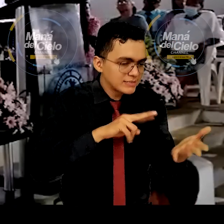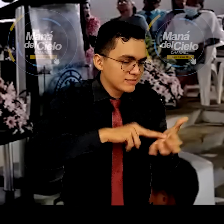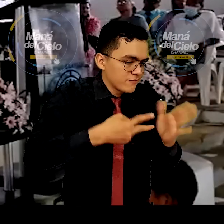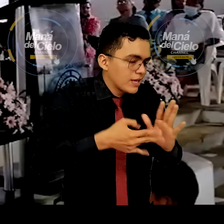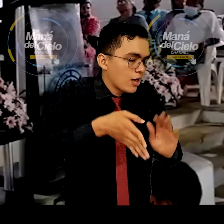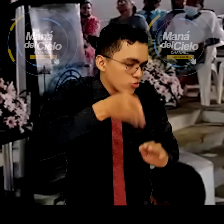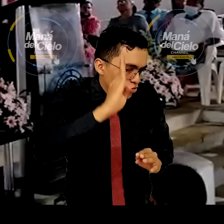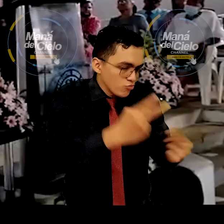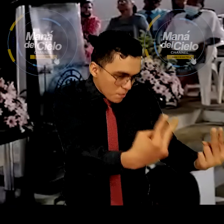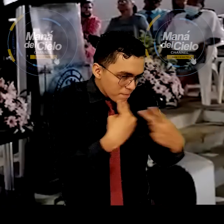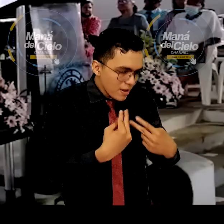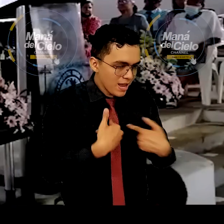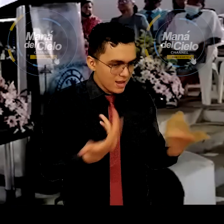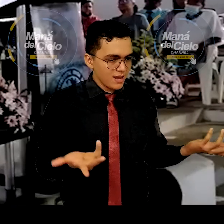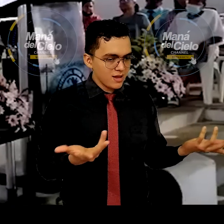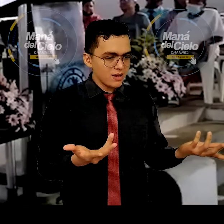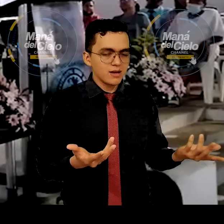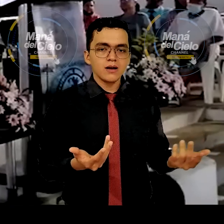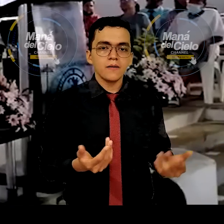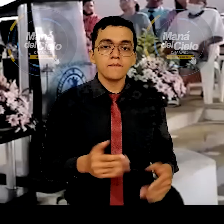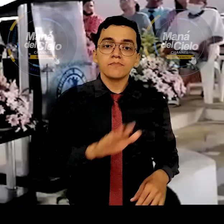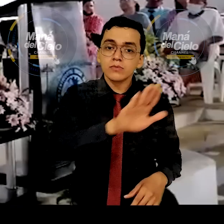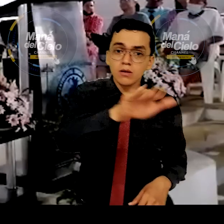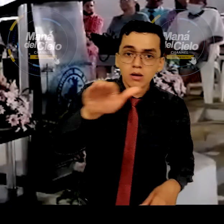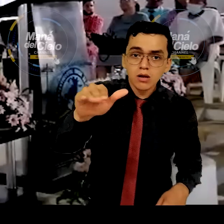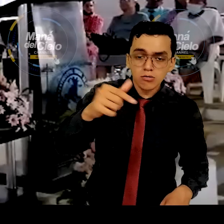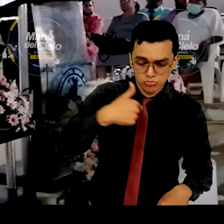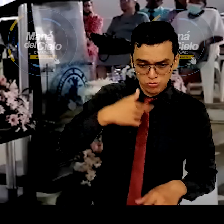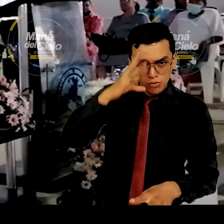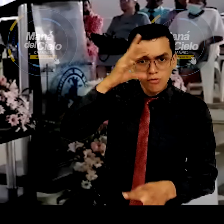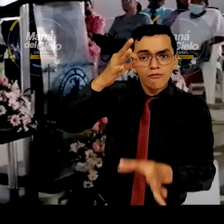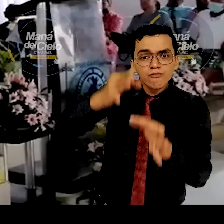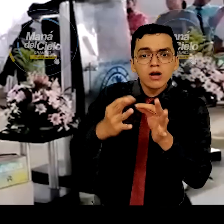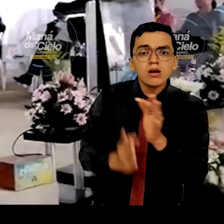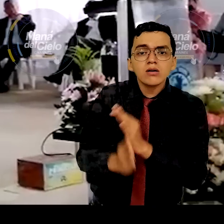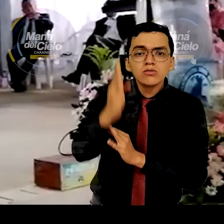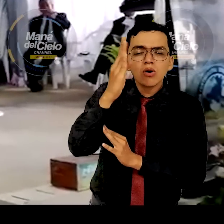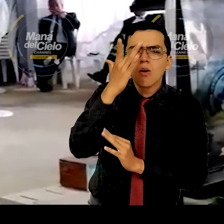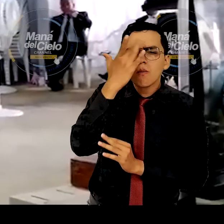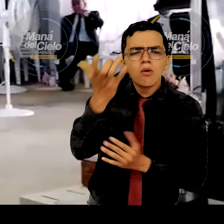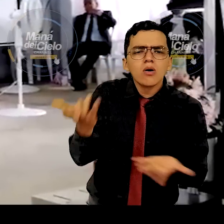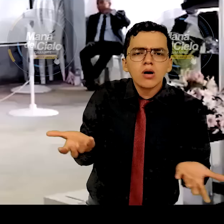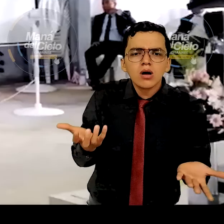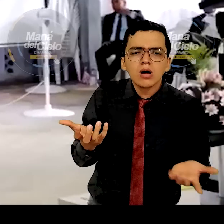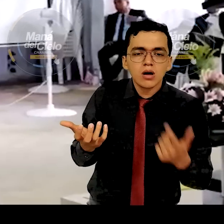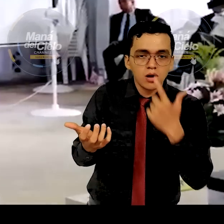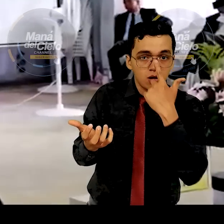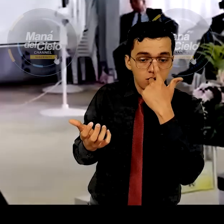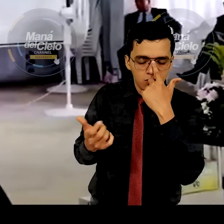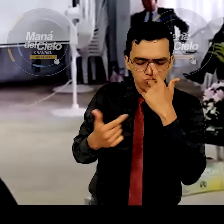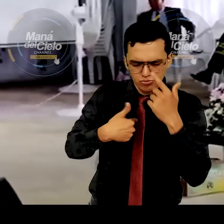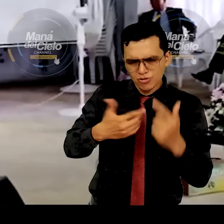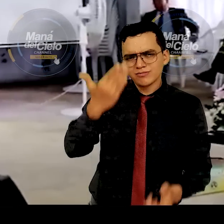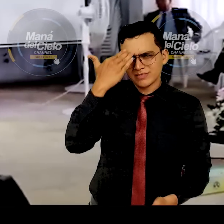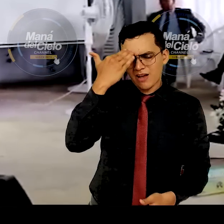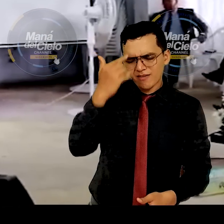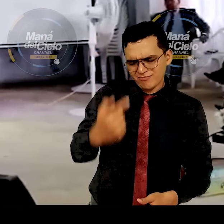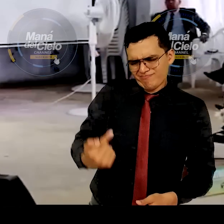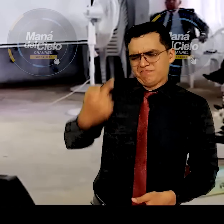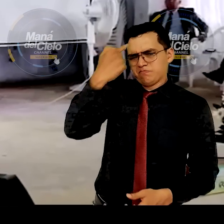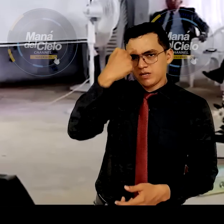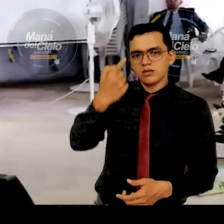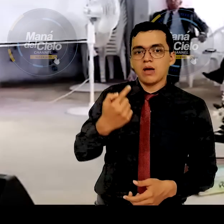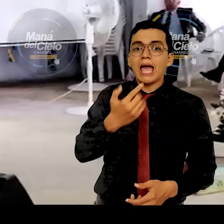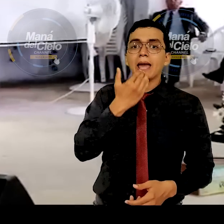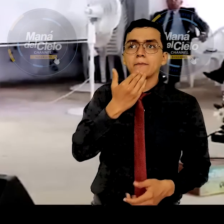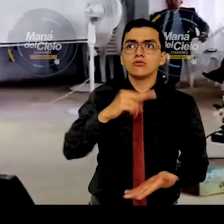Yo creo en Dios no solo porque yo tengo una empecinada manera de ser y yo me he metido en la cabeza que porque soy fanático, yo